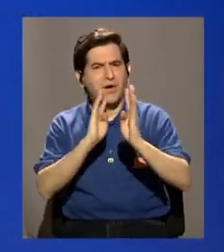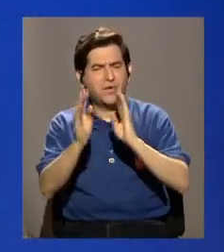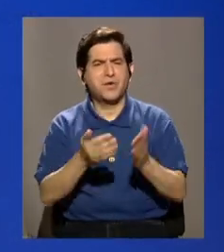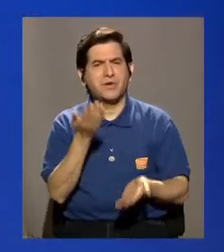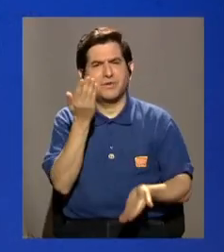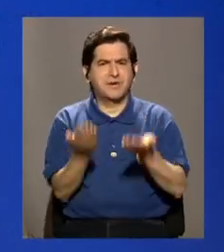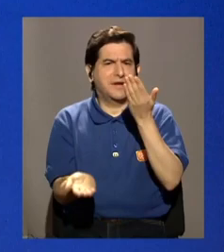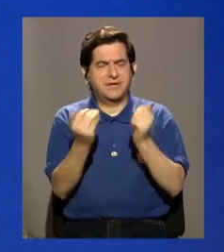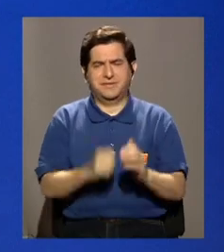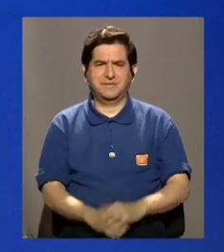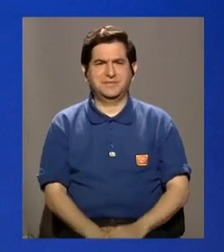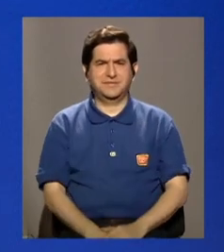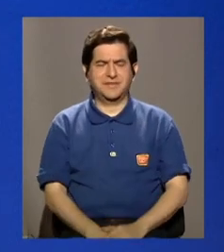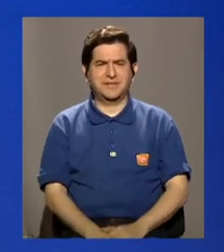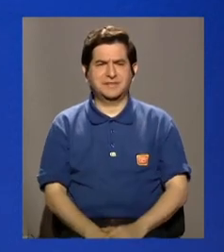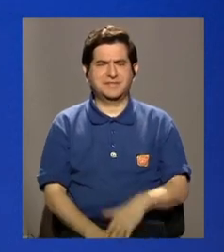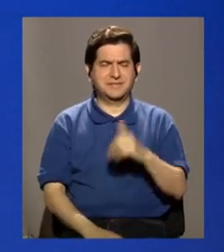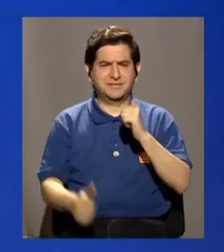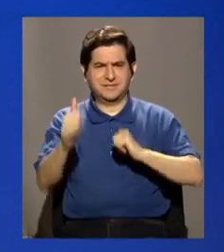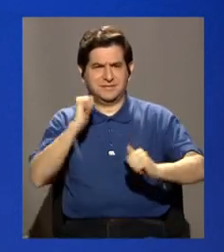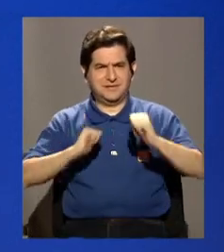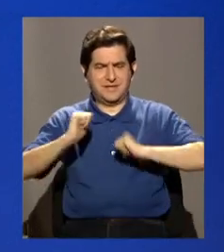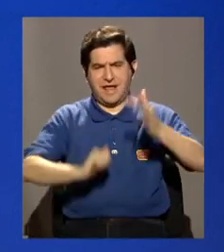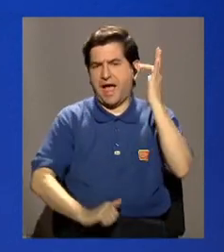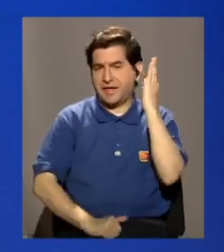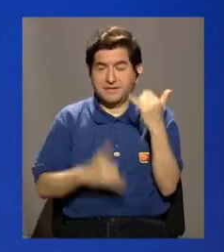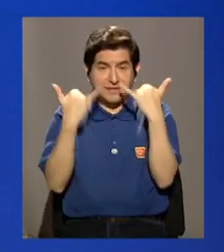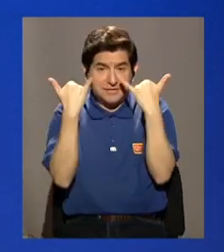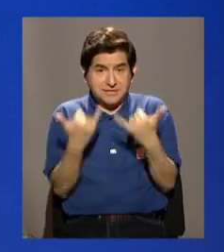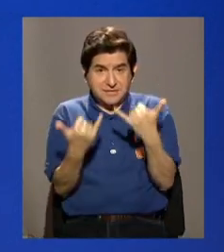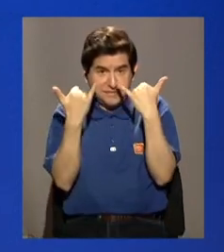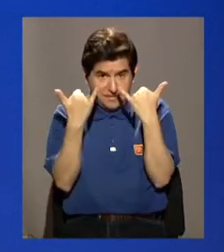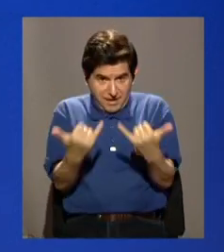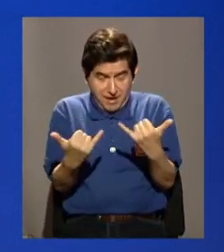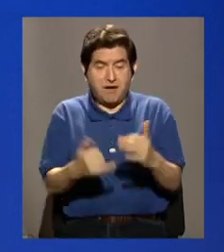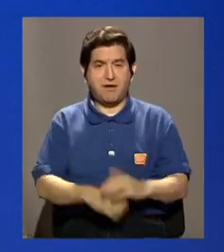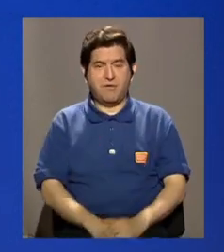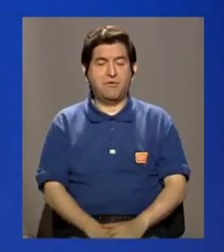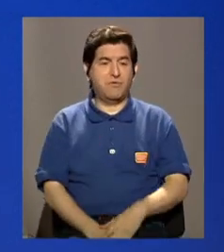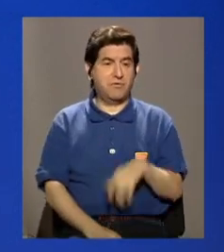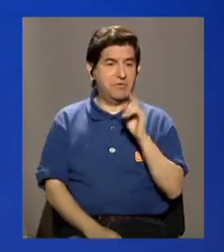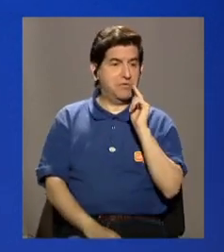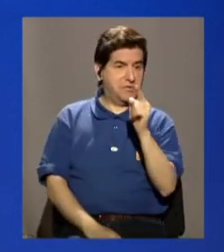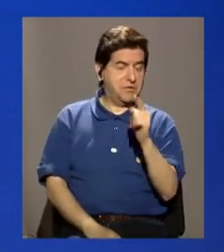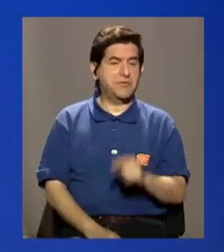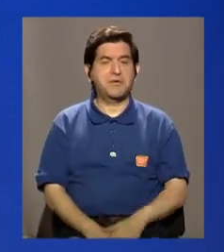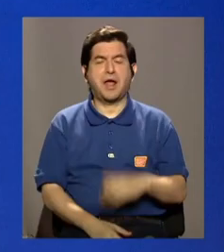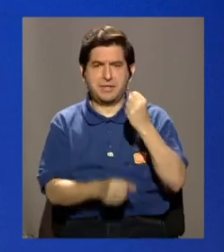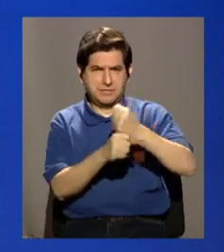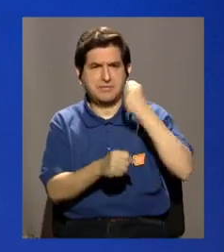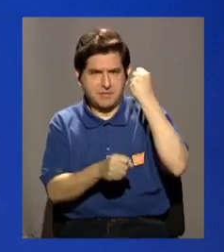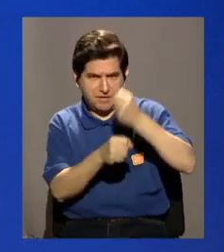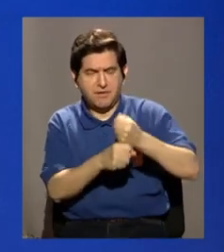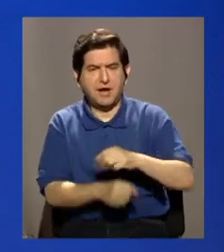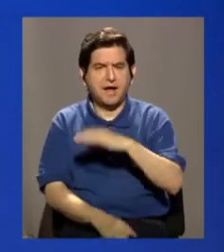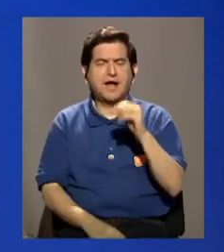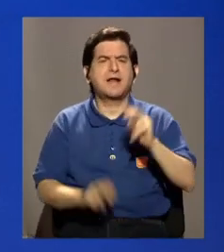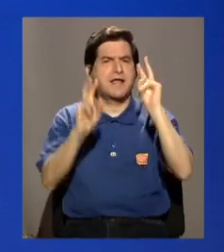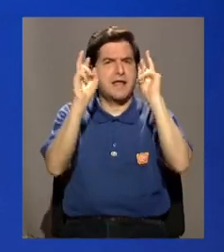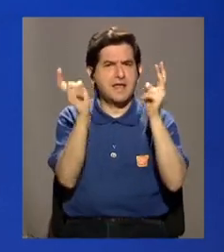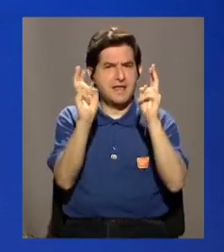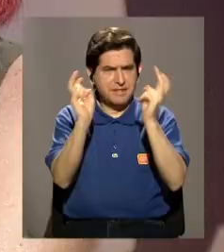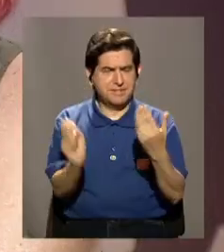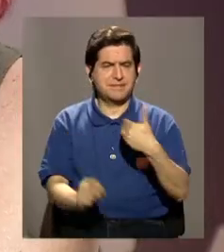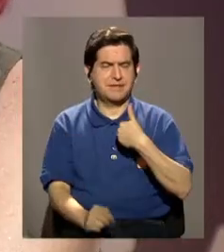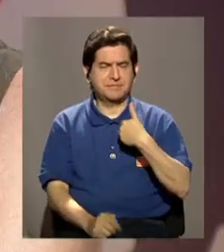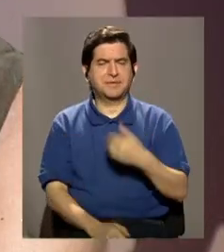poquito de los de las actrices que en este momento están en esta obra y de la temática que se